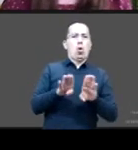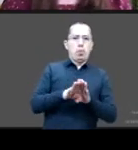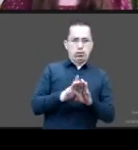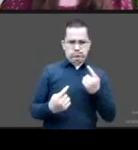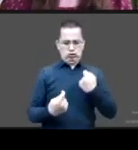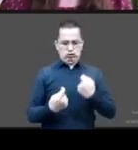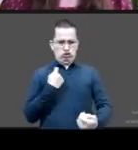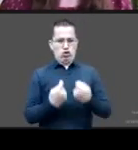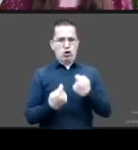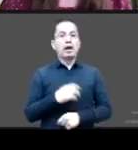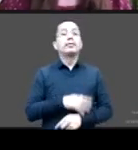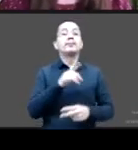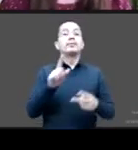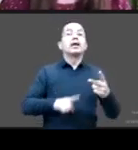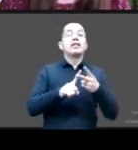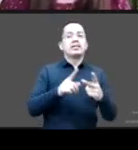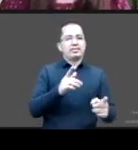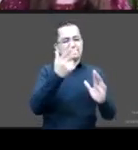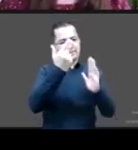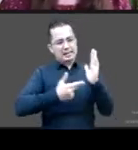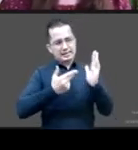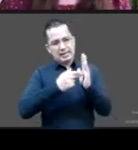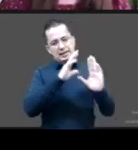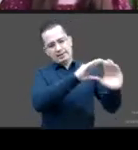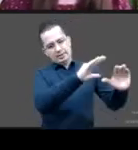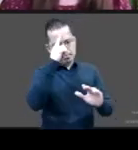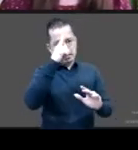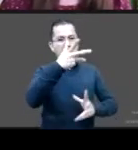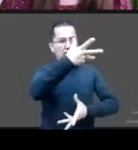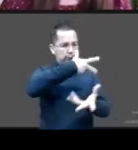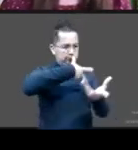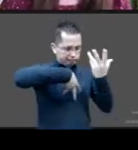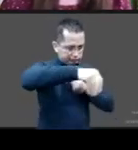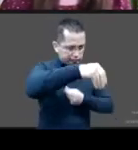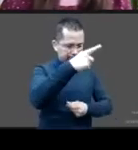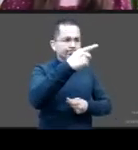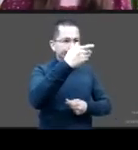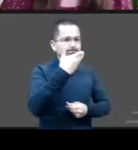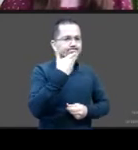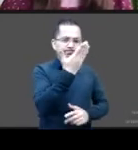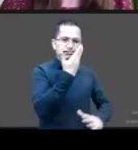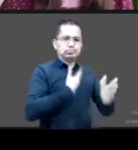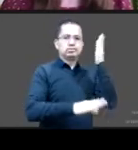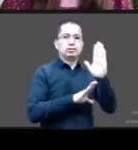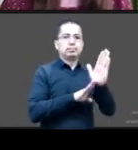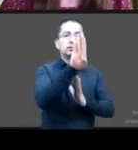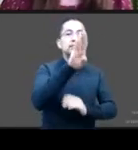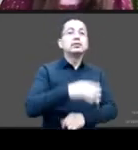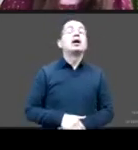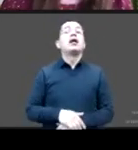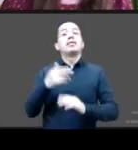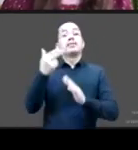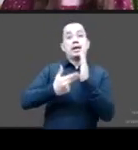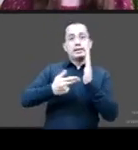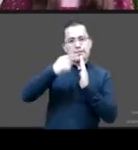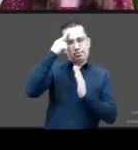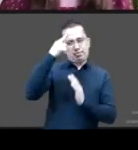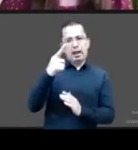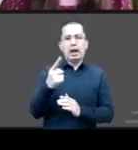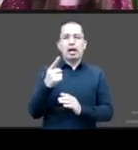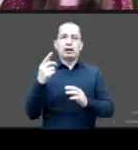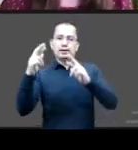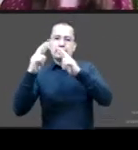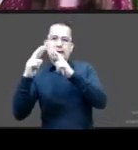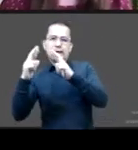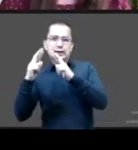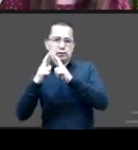taller de resiliencia taller de doctrina social de la iglesia taller de comunicación digital y los talleres de